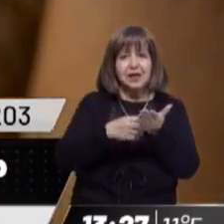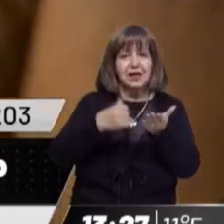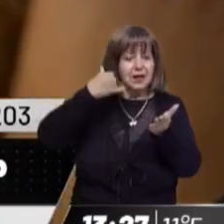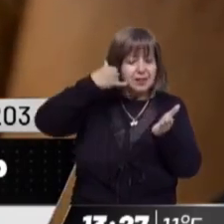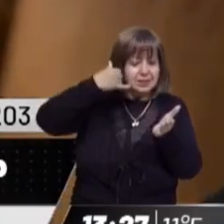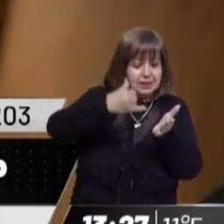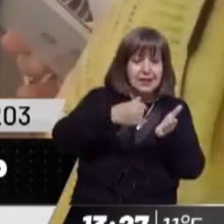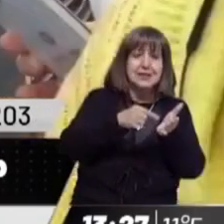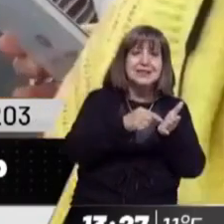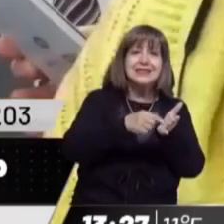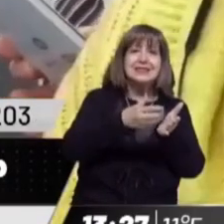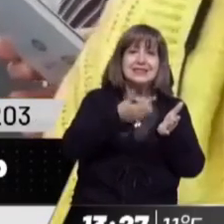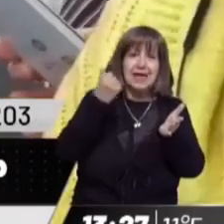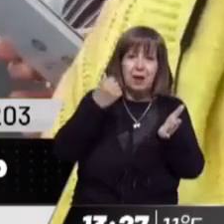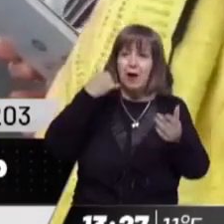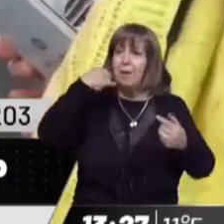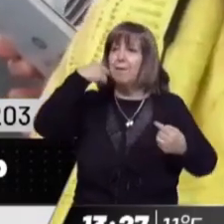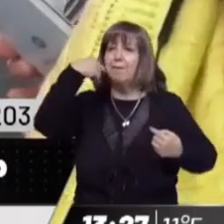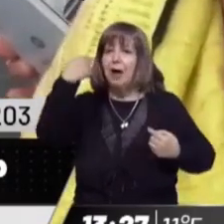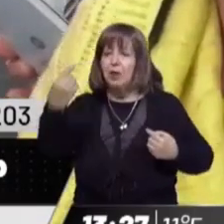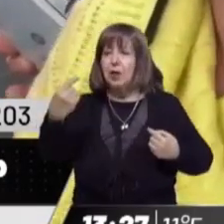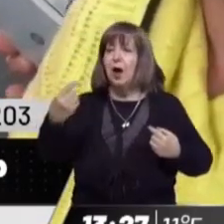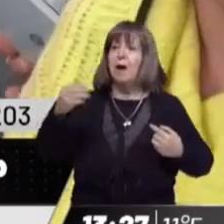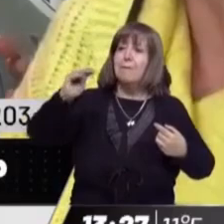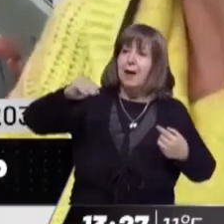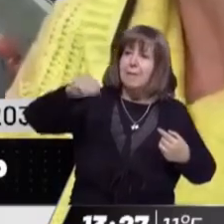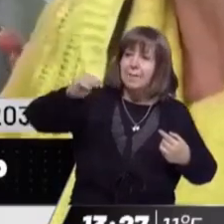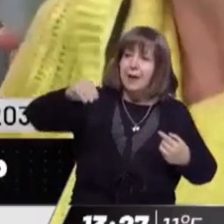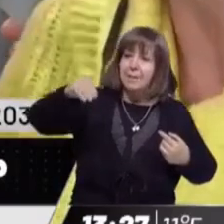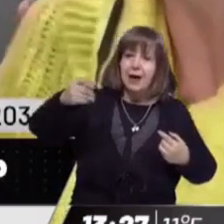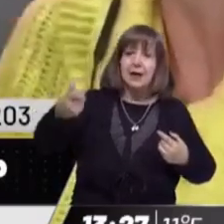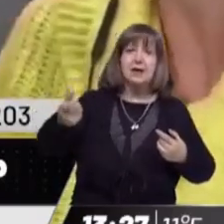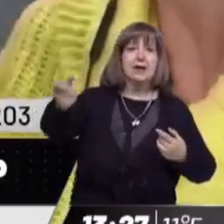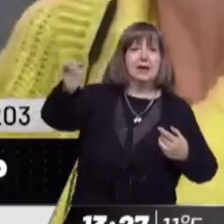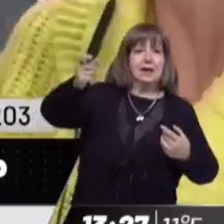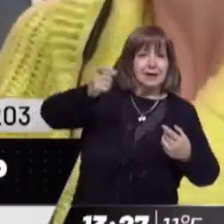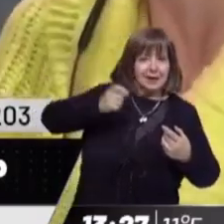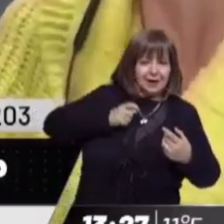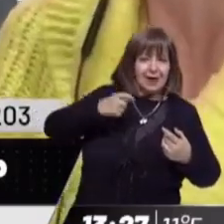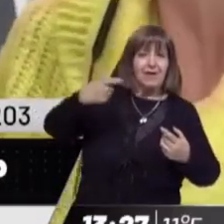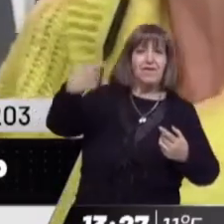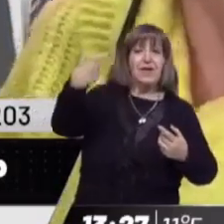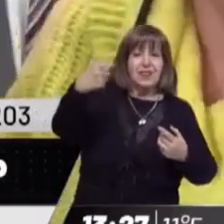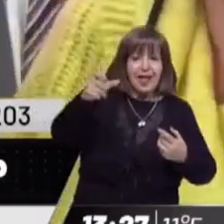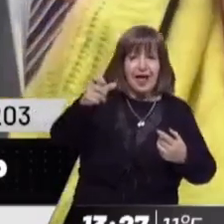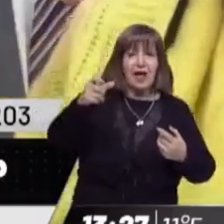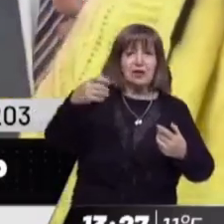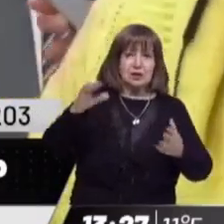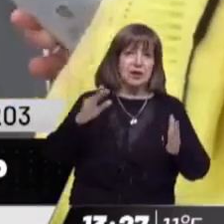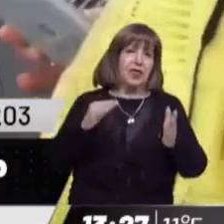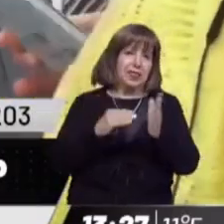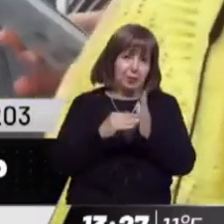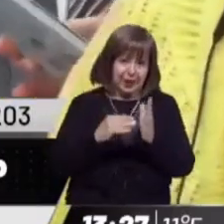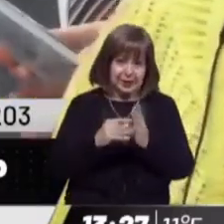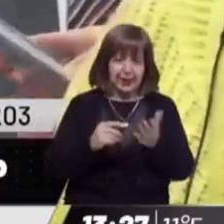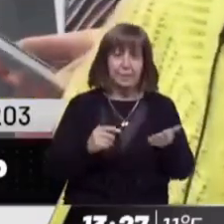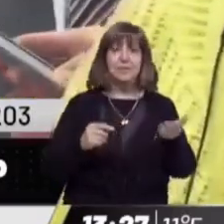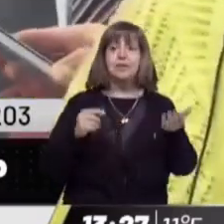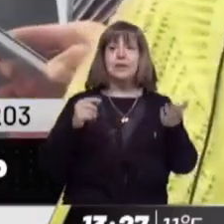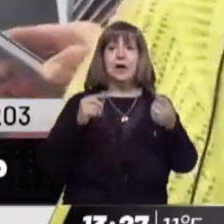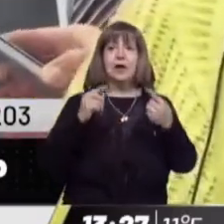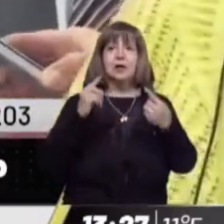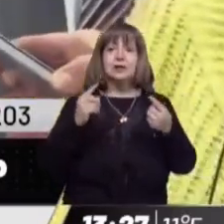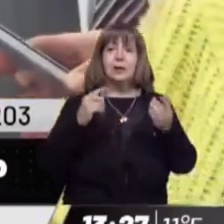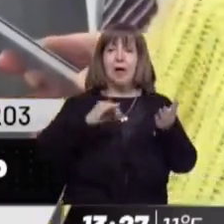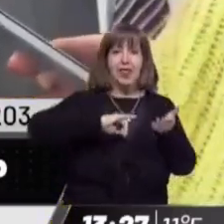ahí sí van a poder incluir texto o poder adjuntarlo por mail. No es solo para erradicar denuncias, también para hacer el seguimiento de causas. Exacto. No solamente se pueden